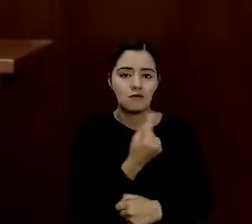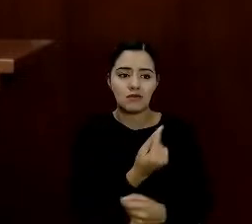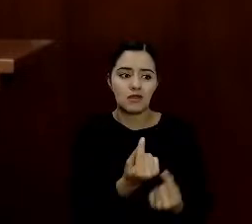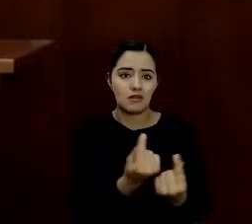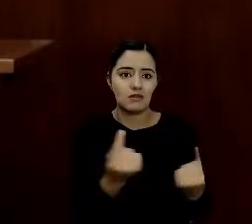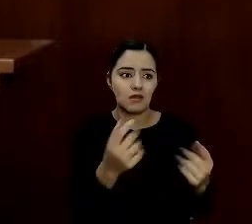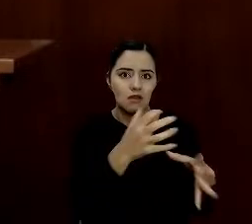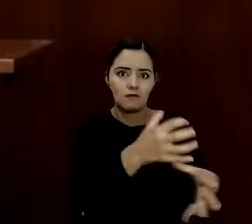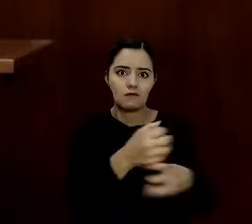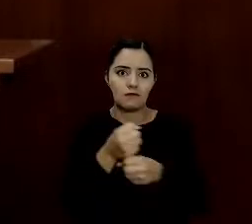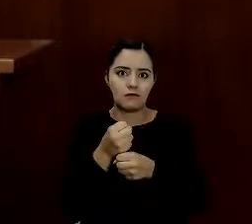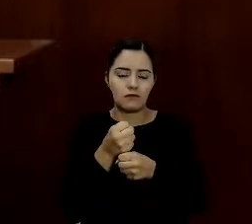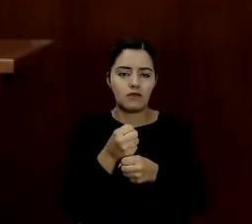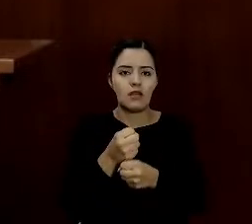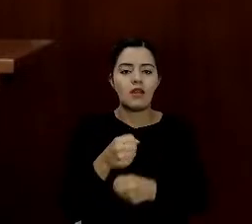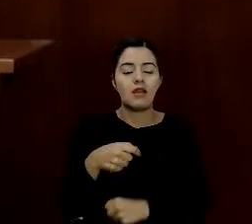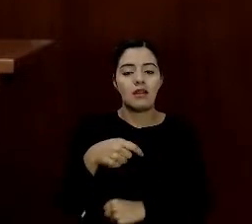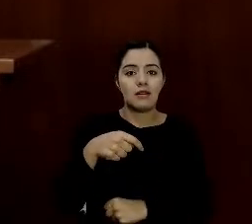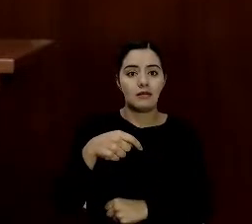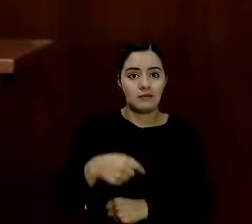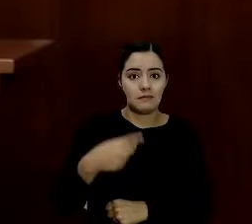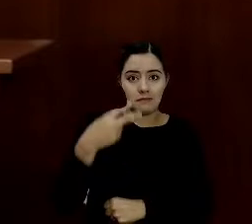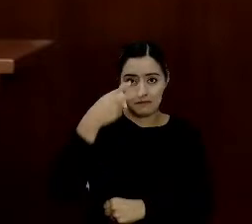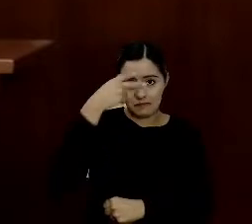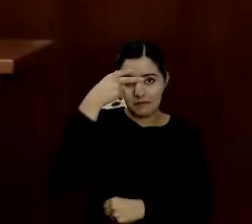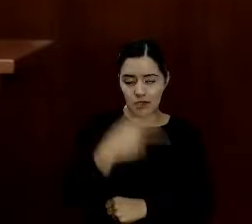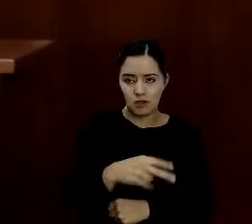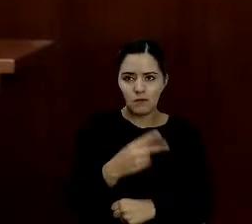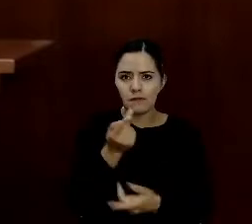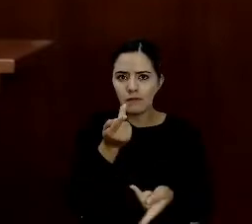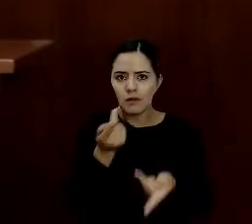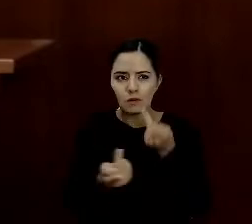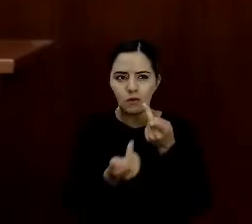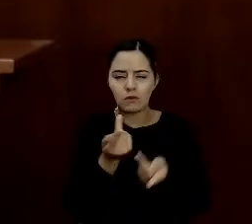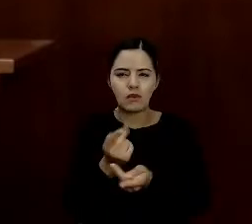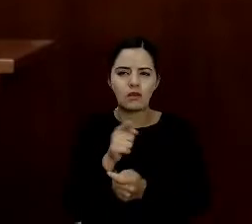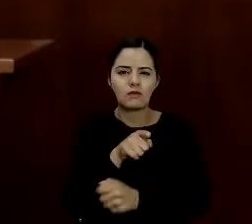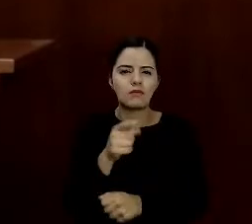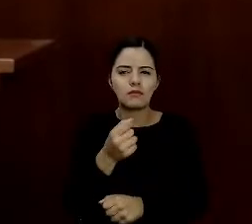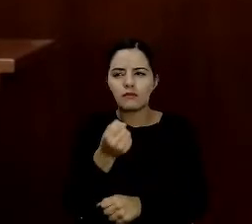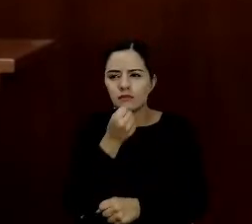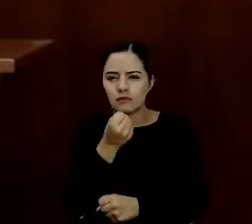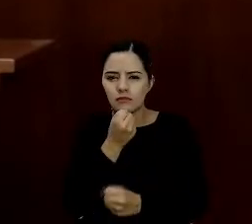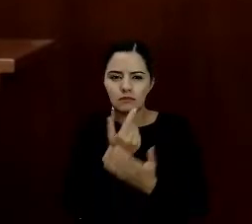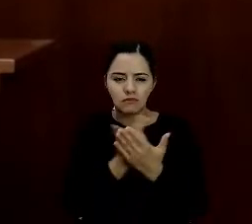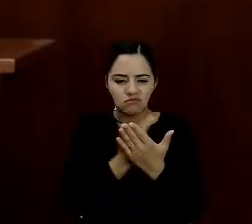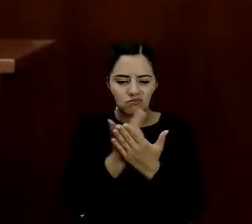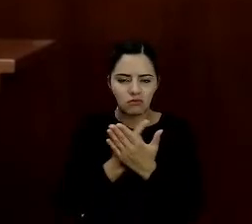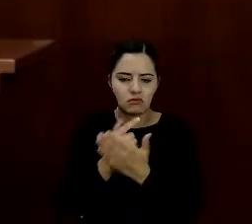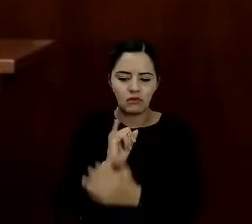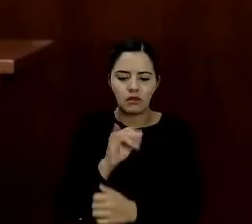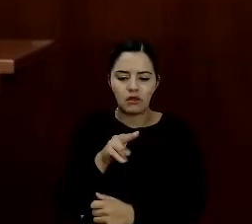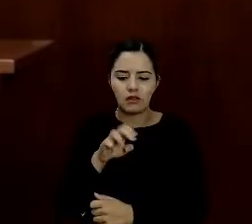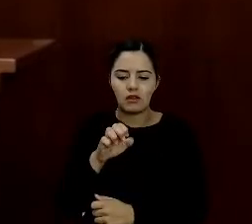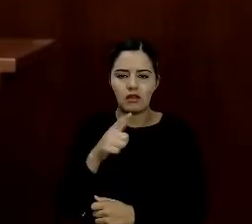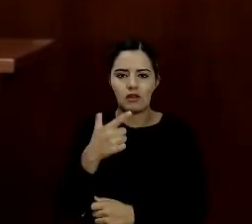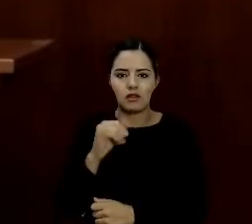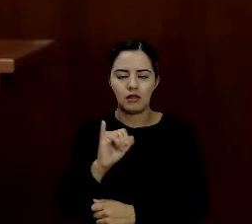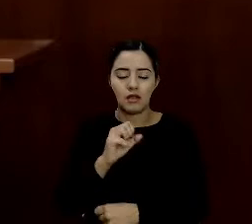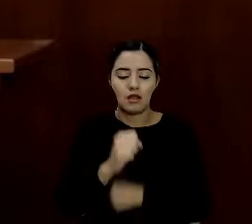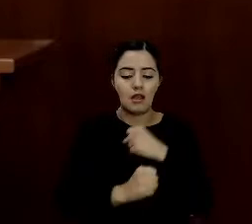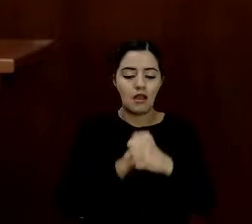incapaces en México según los censos nacionales de procuración de Justicia Estatal publicados por inequi en los años